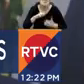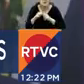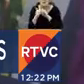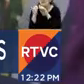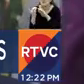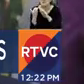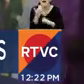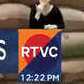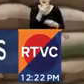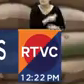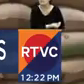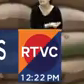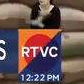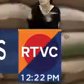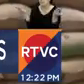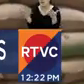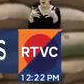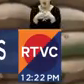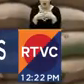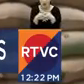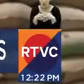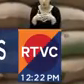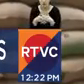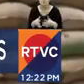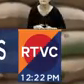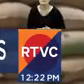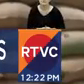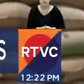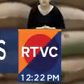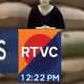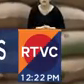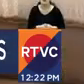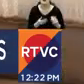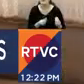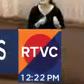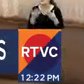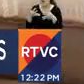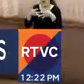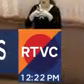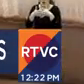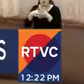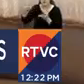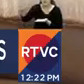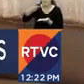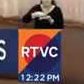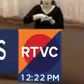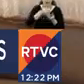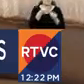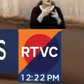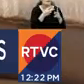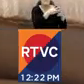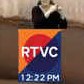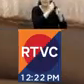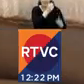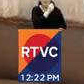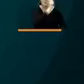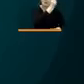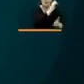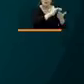internos. Agricultores devolvieron los sacos de arroz a cambio de dinero en efectivo para pagar préstamos.